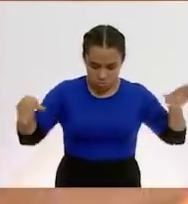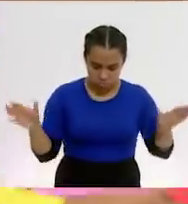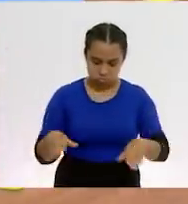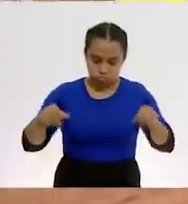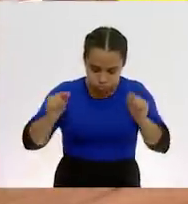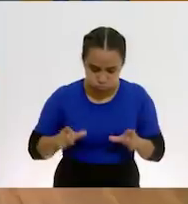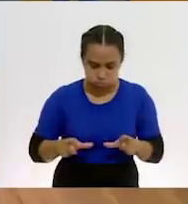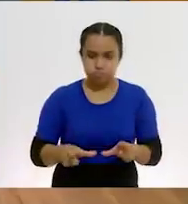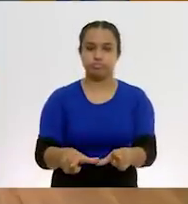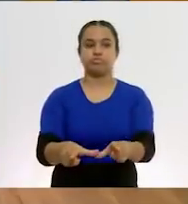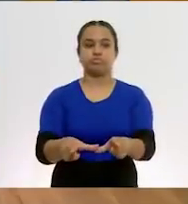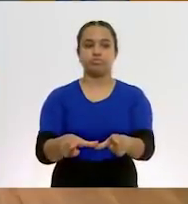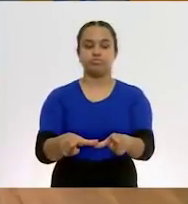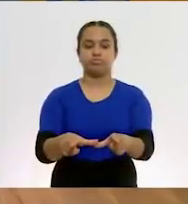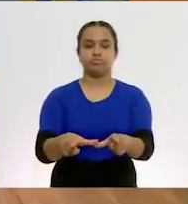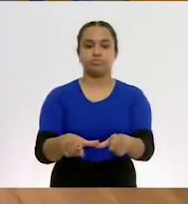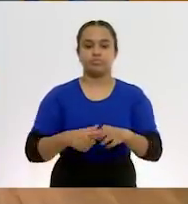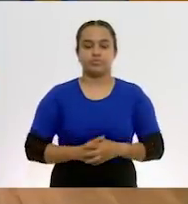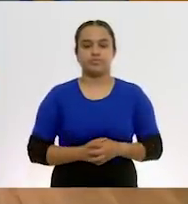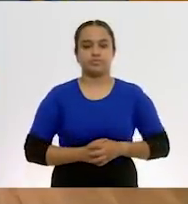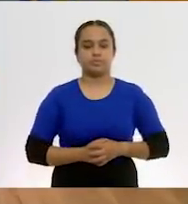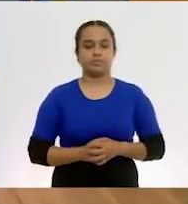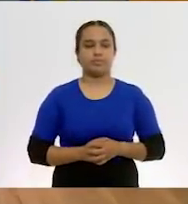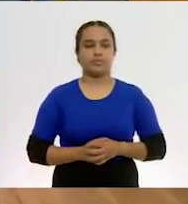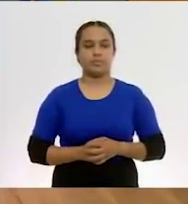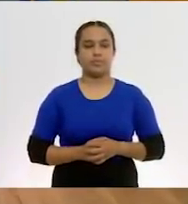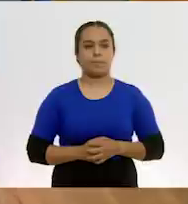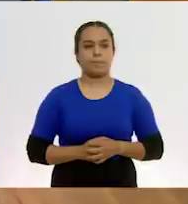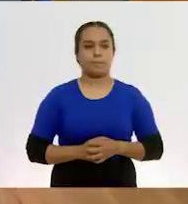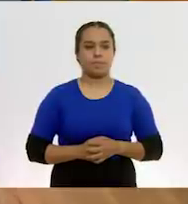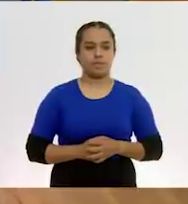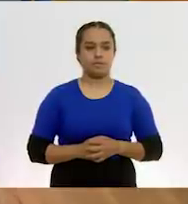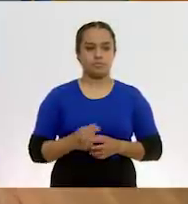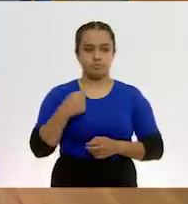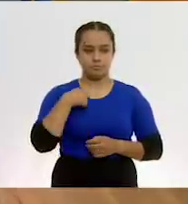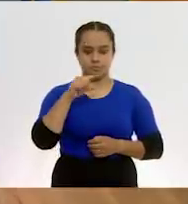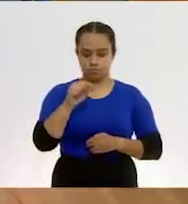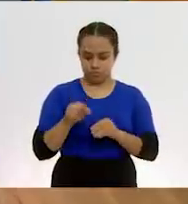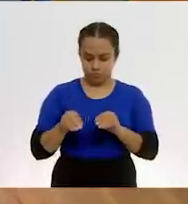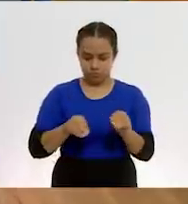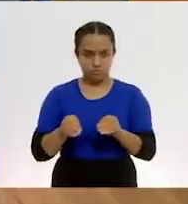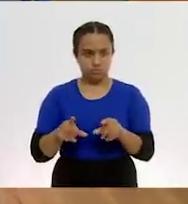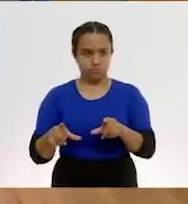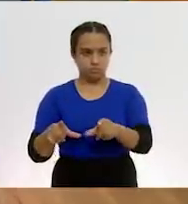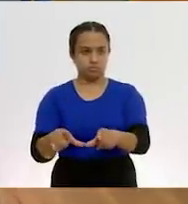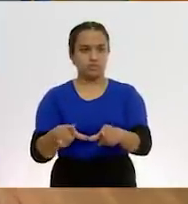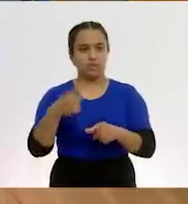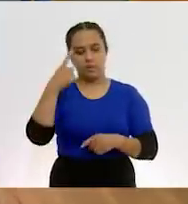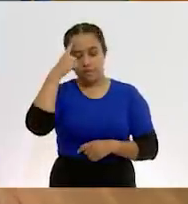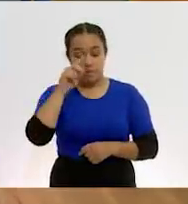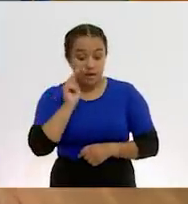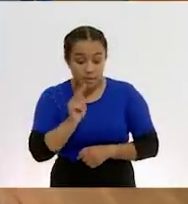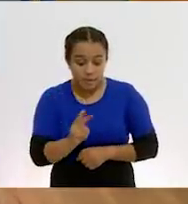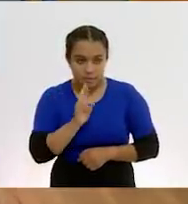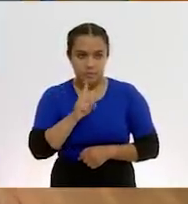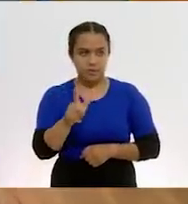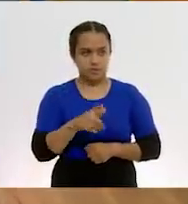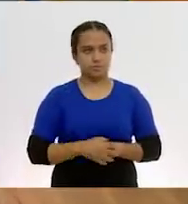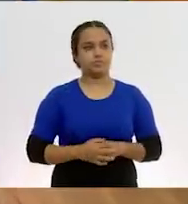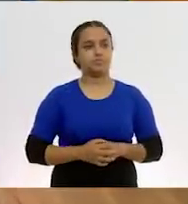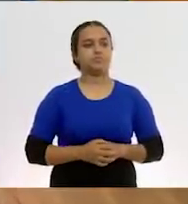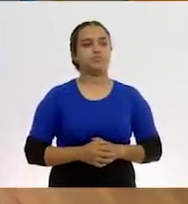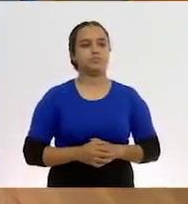ficha. ¿Vale? Muy bien. Ok, voy a mover tu ficha, Mariana. Para que se pueda ver mejor. ¿Va